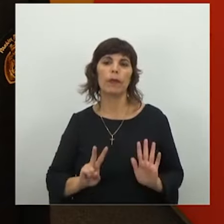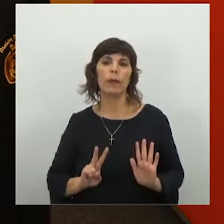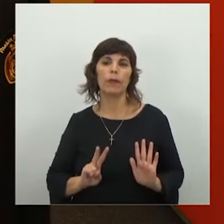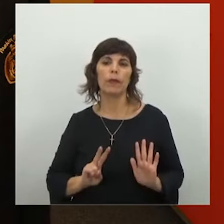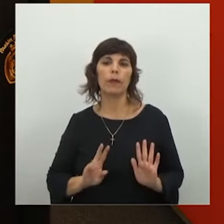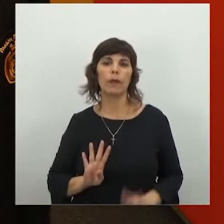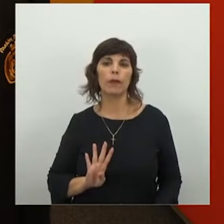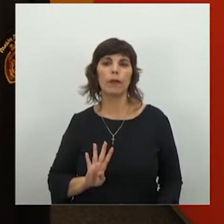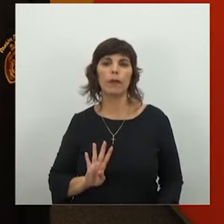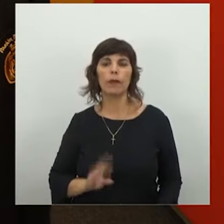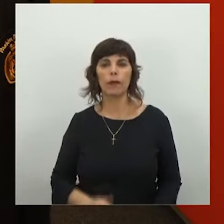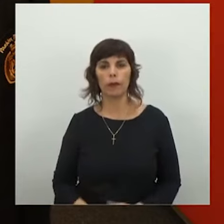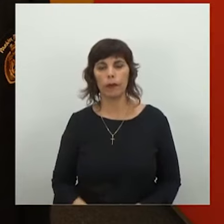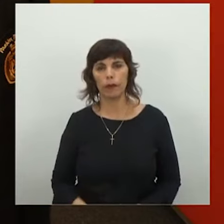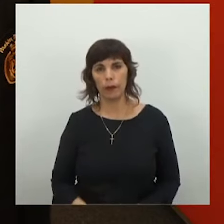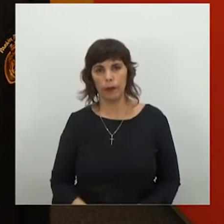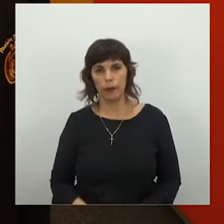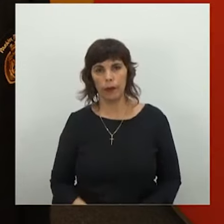629-614-174.